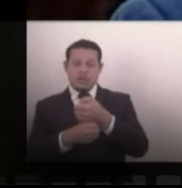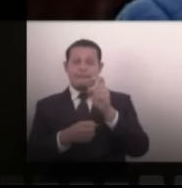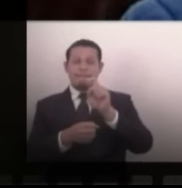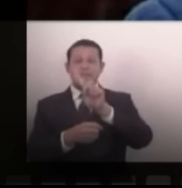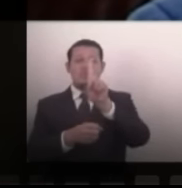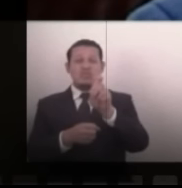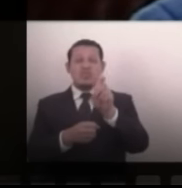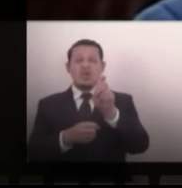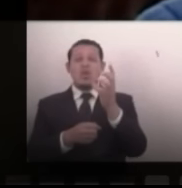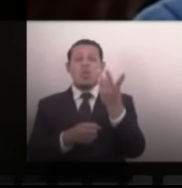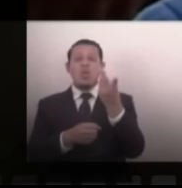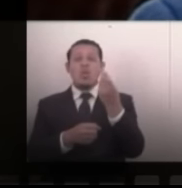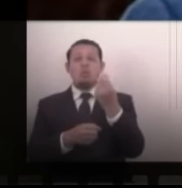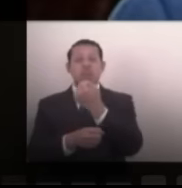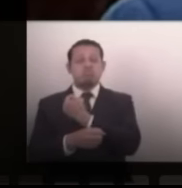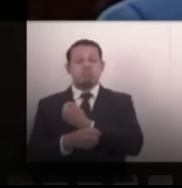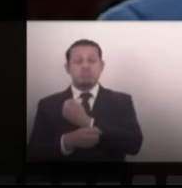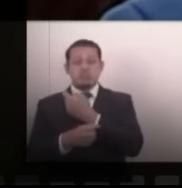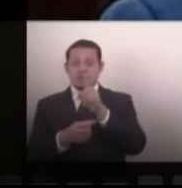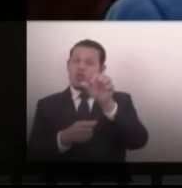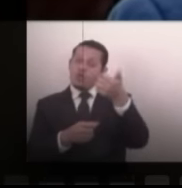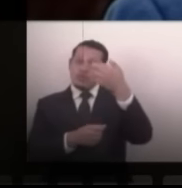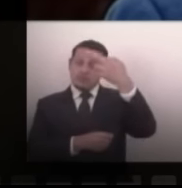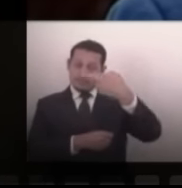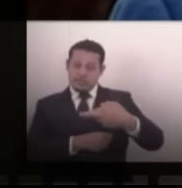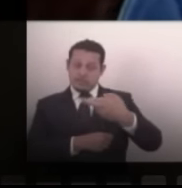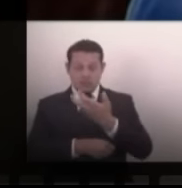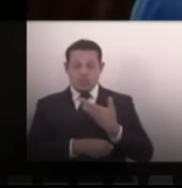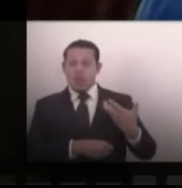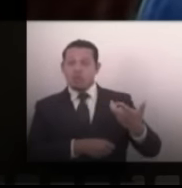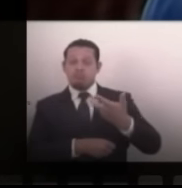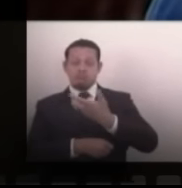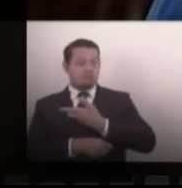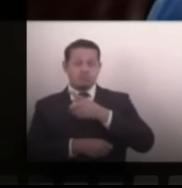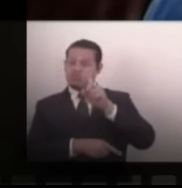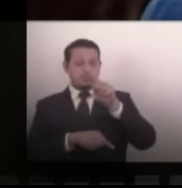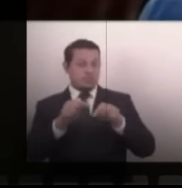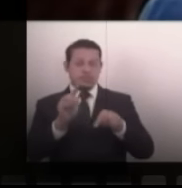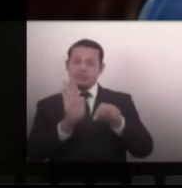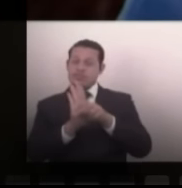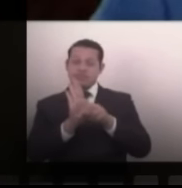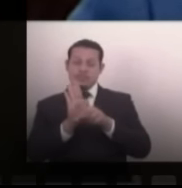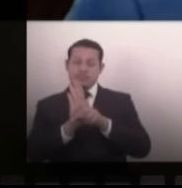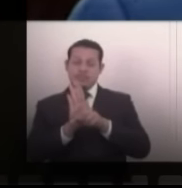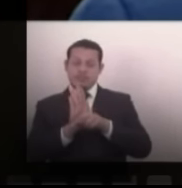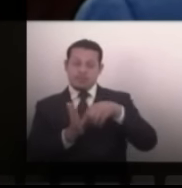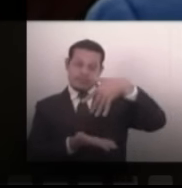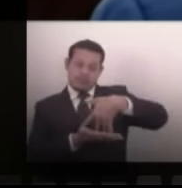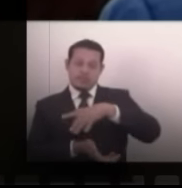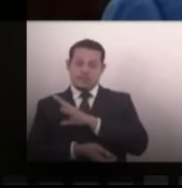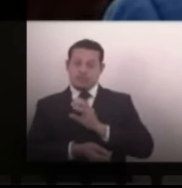pregunta siempre porque también hay otras realidades que nosotros no podemos negar y que los